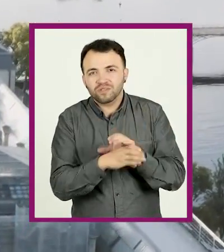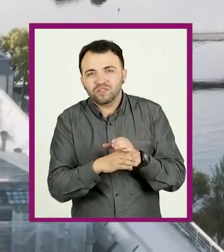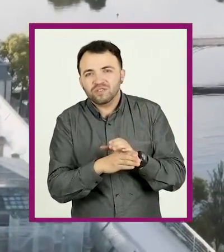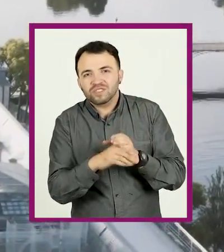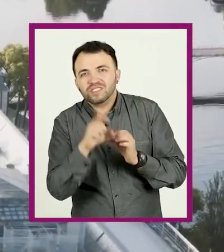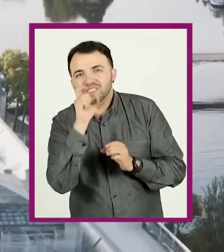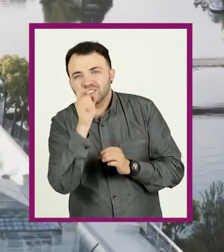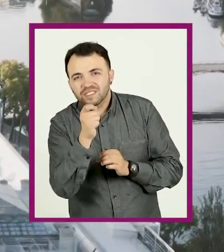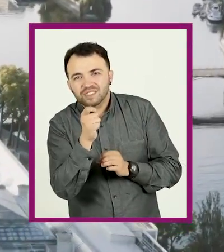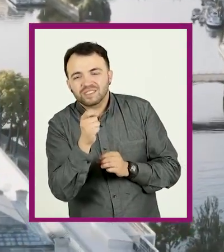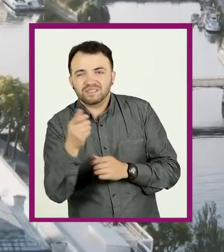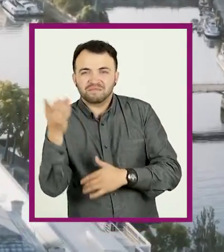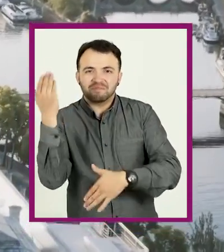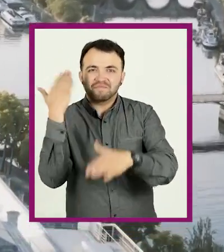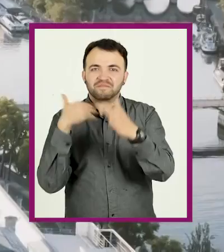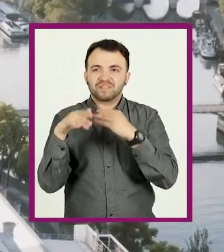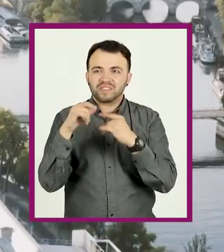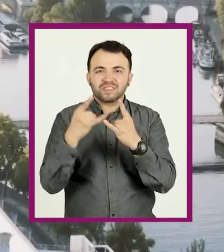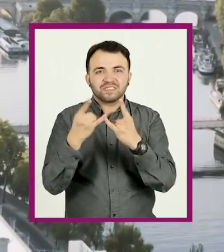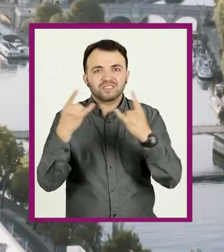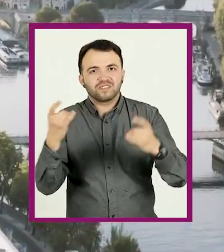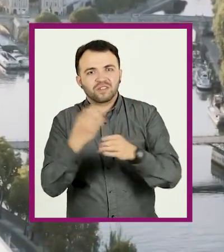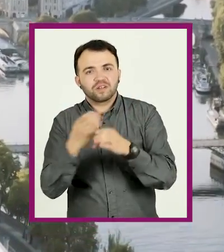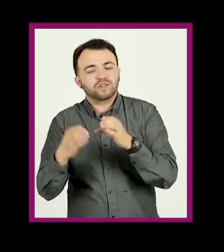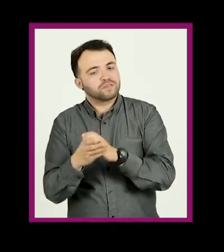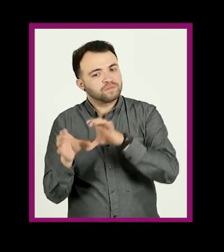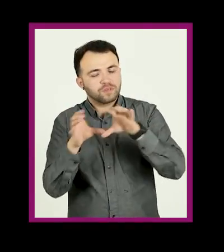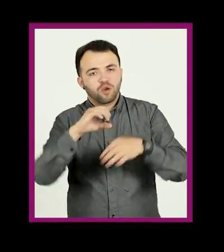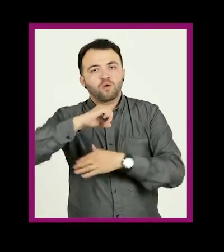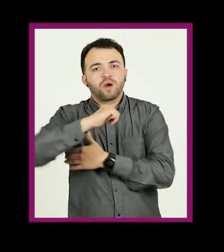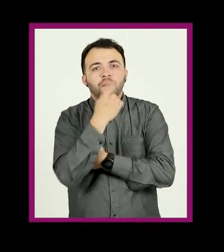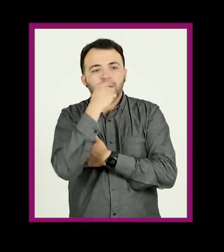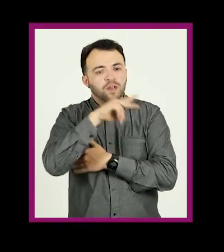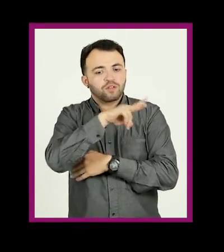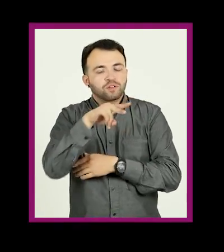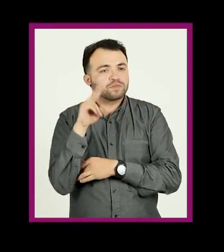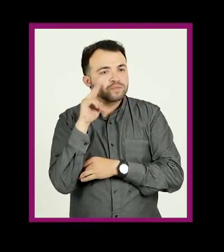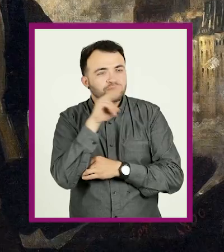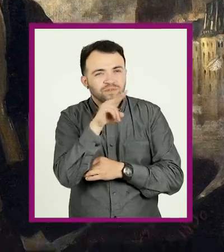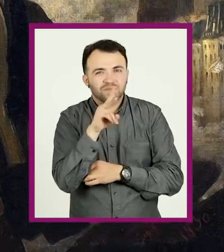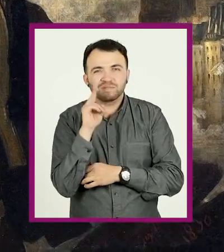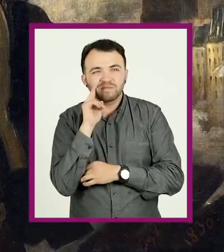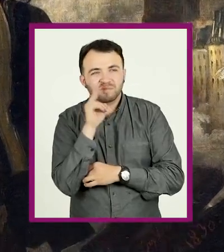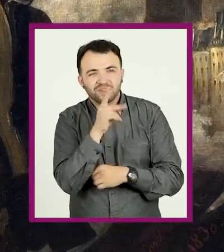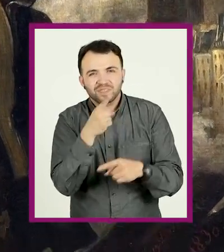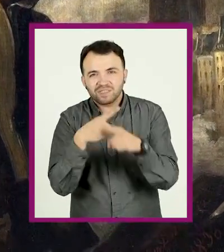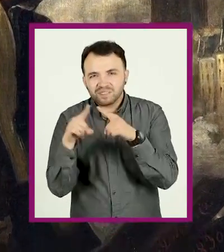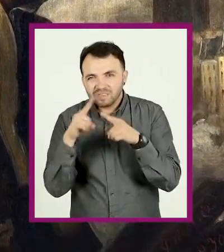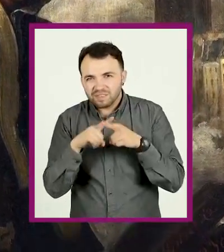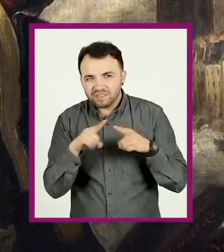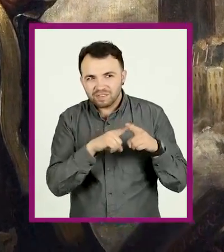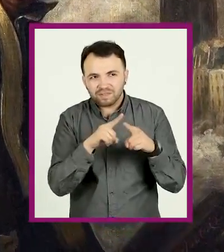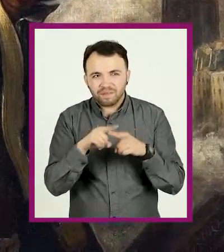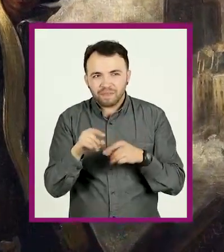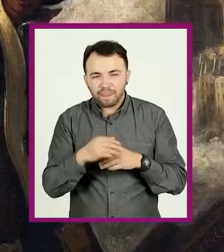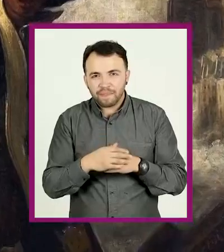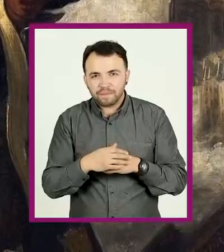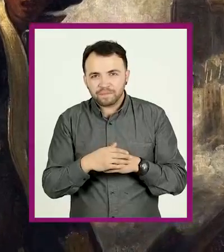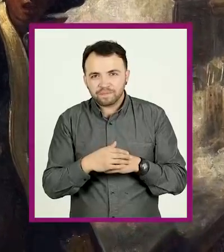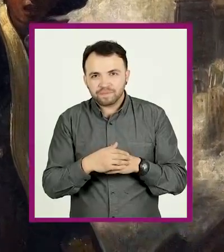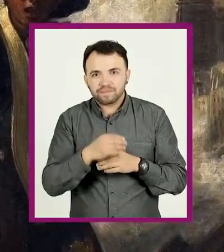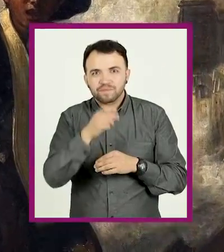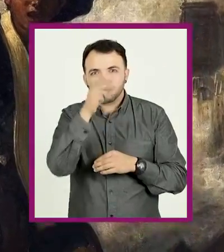se encuentran algunos de los íconos más famosos del arte, como la Venus de Milo, la Libertad guiando al pueblo